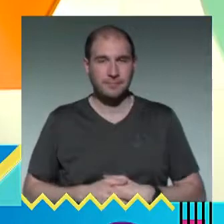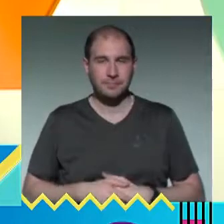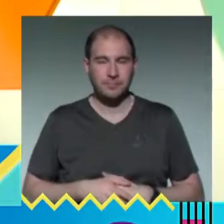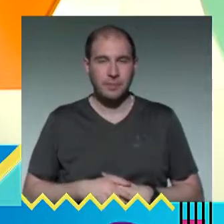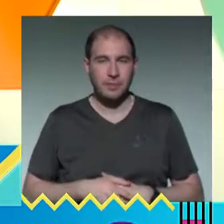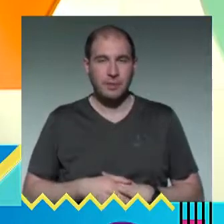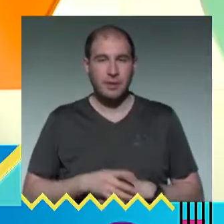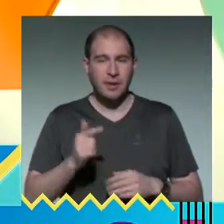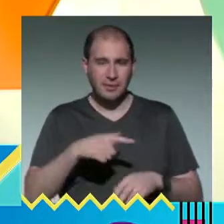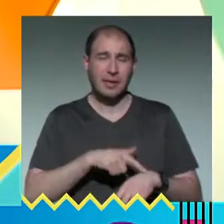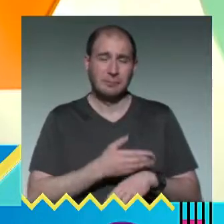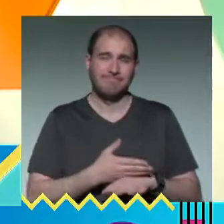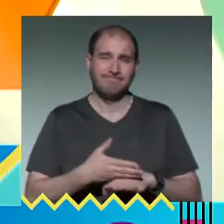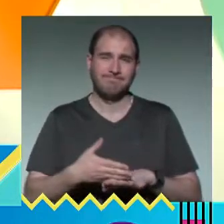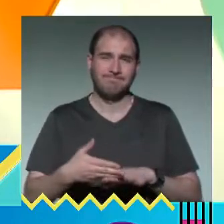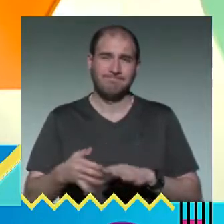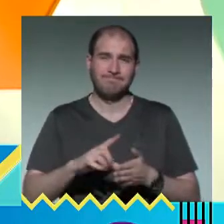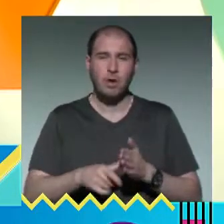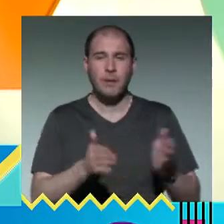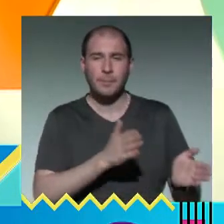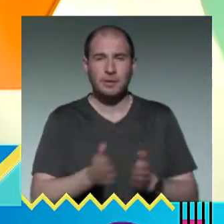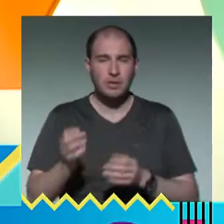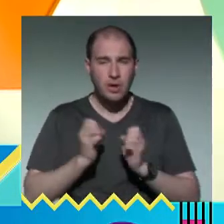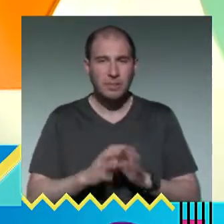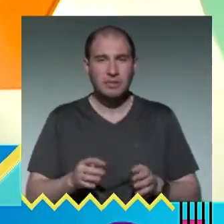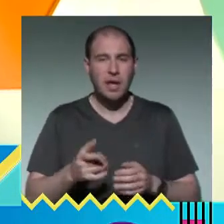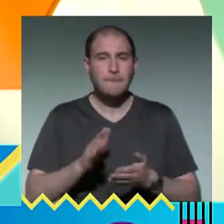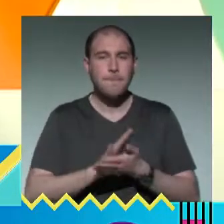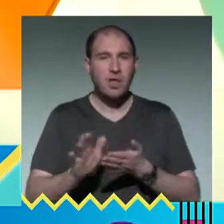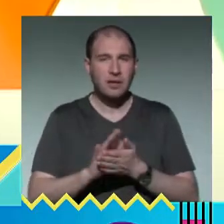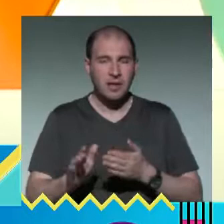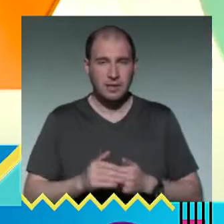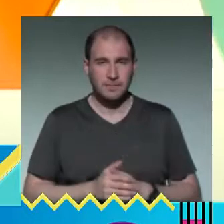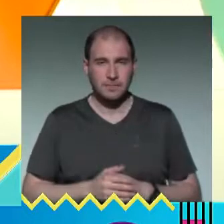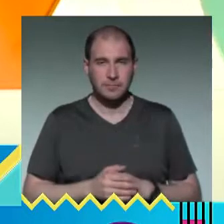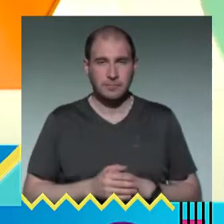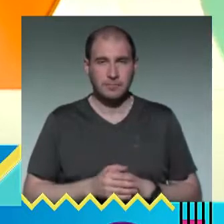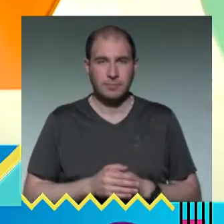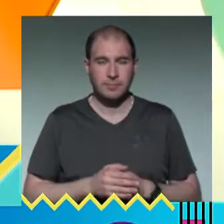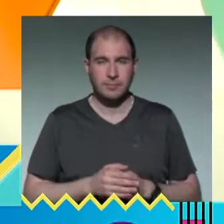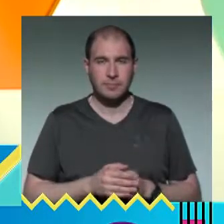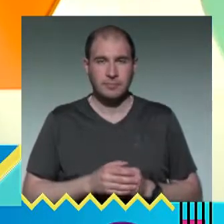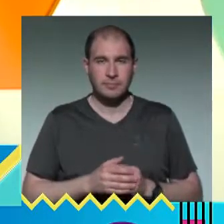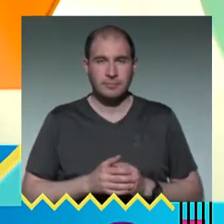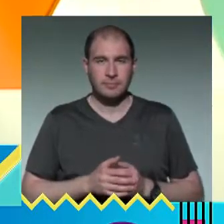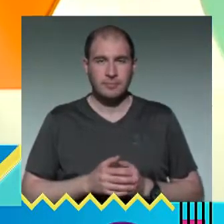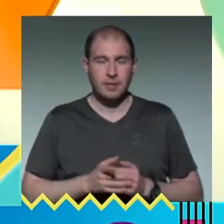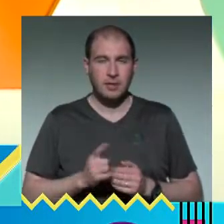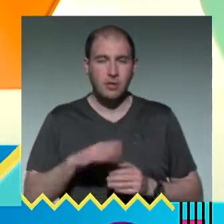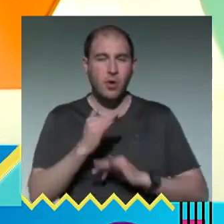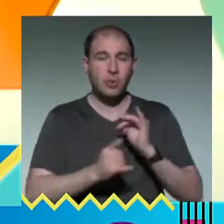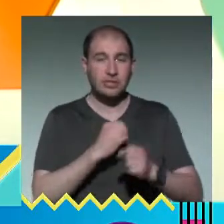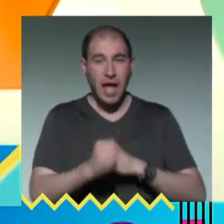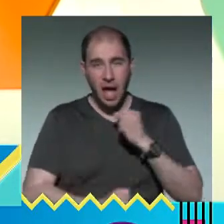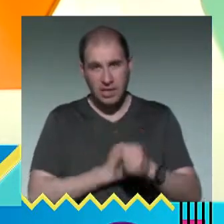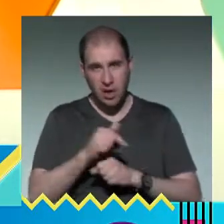Ha llevado mucho tiempo ese proceso de instauración de la modernidad que uno lo puede incluso relatar hasta el